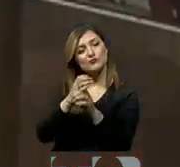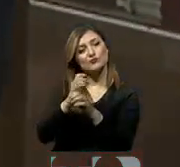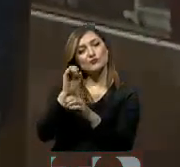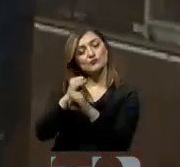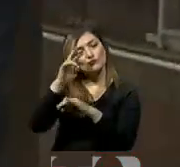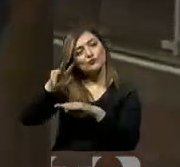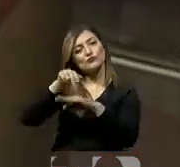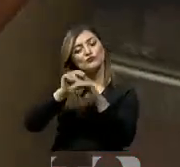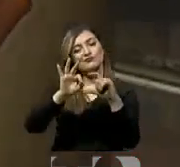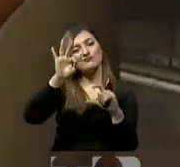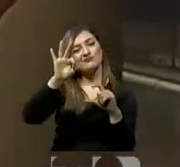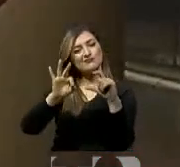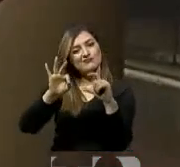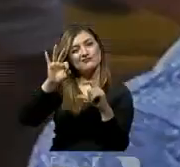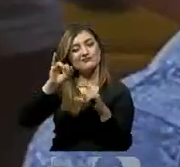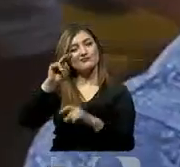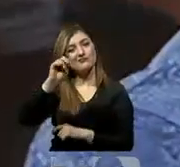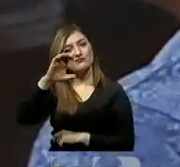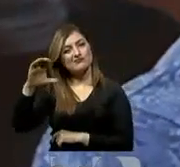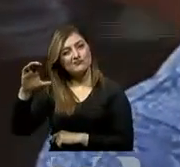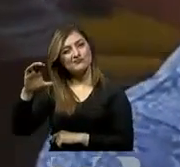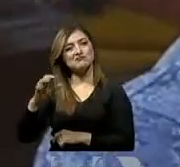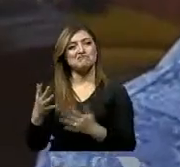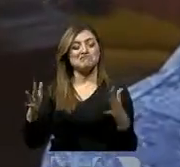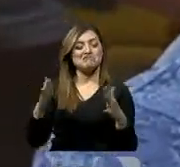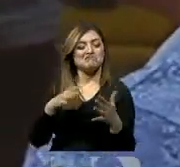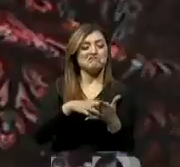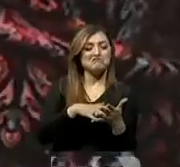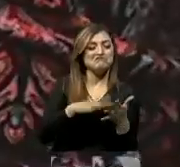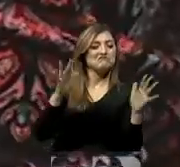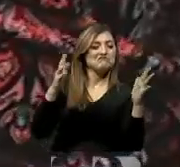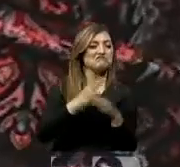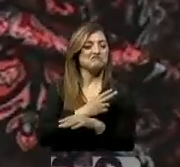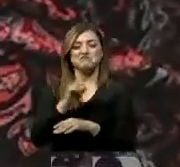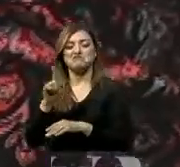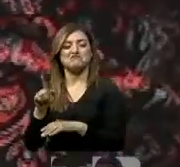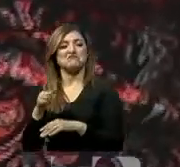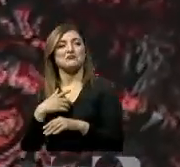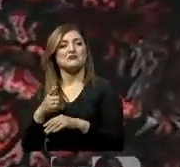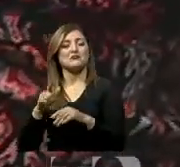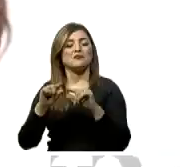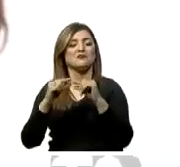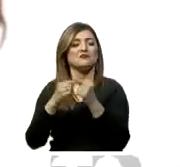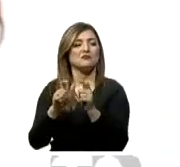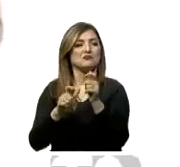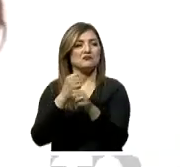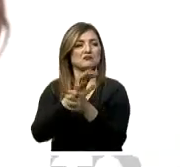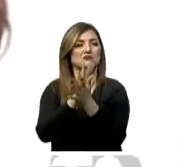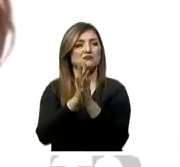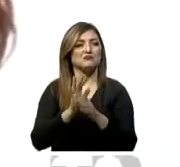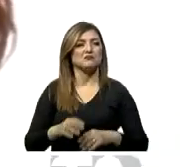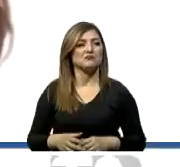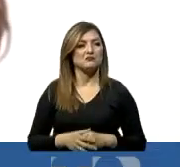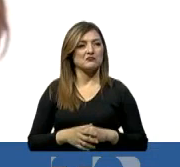Instituto Nacional de Estadísticas y Censo, CINEC, están en esas condiciones. Se los denomina la población NINI. Son aquellas personas que están